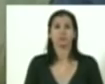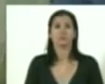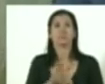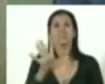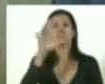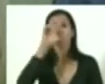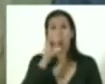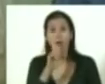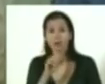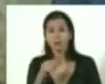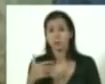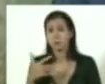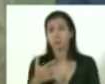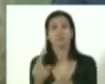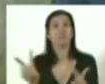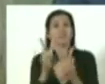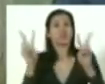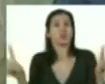virtuoso,